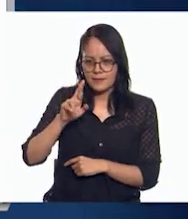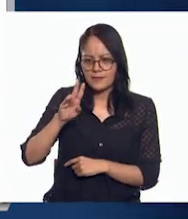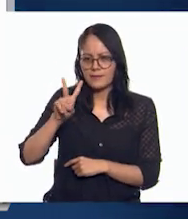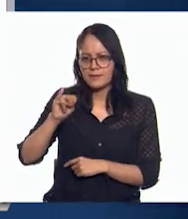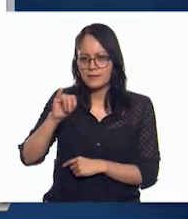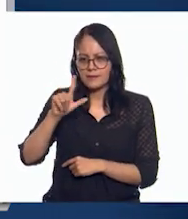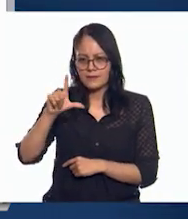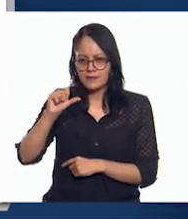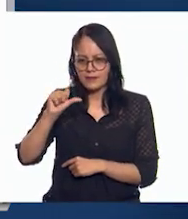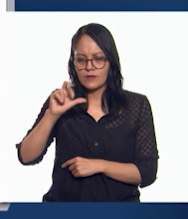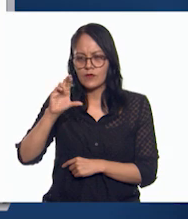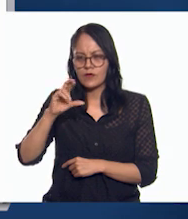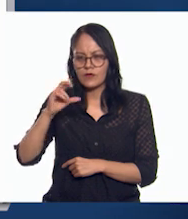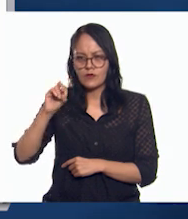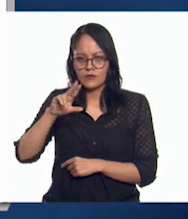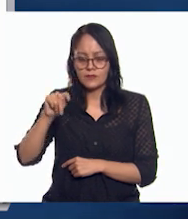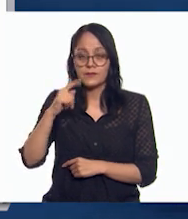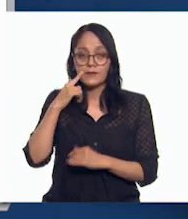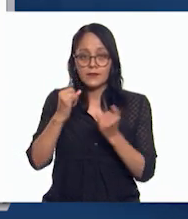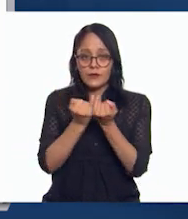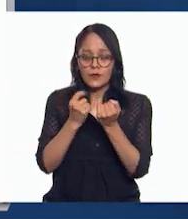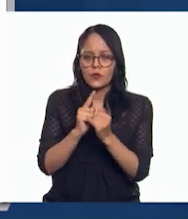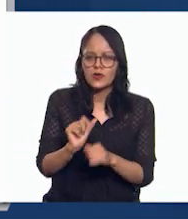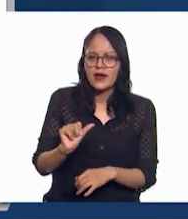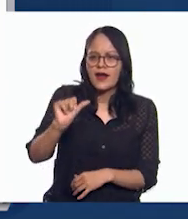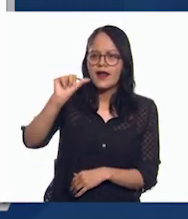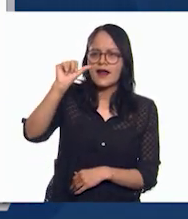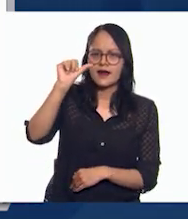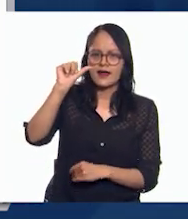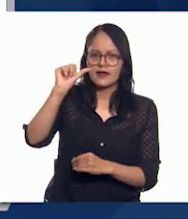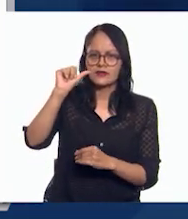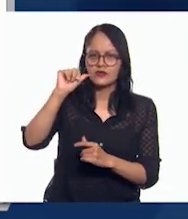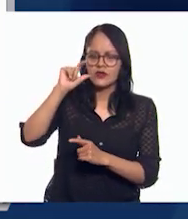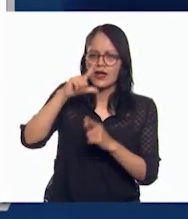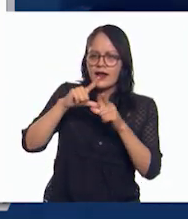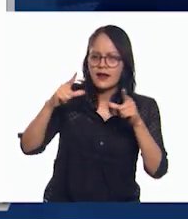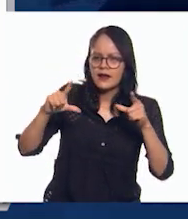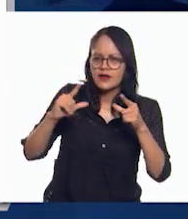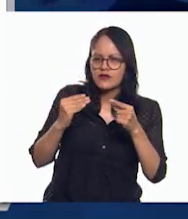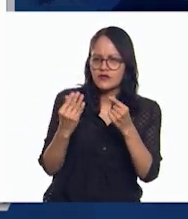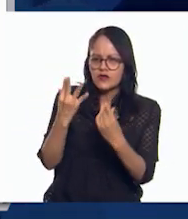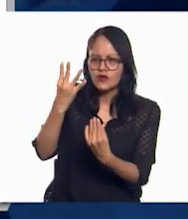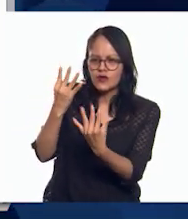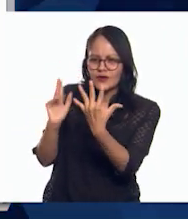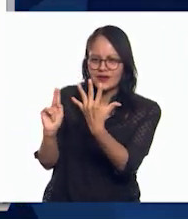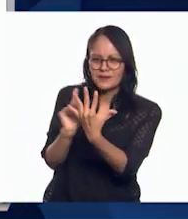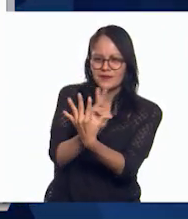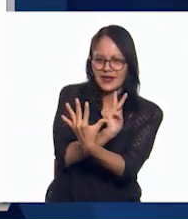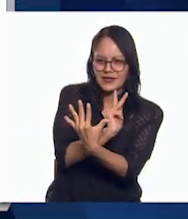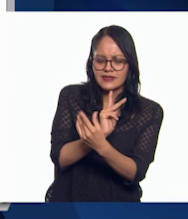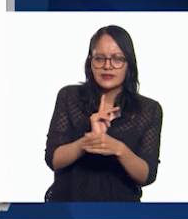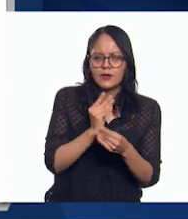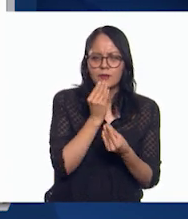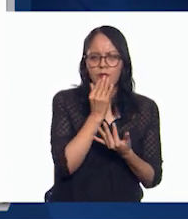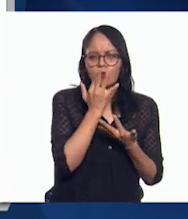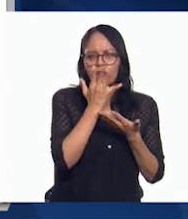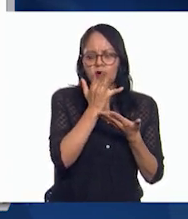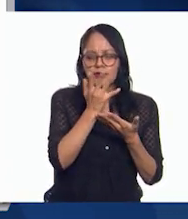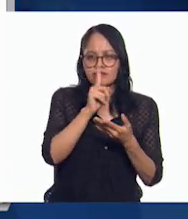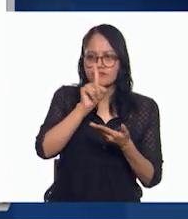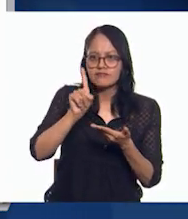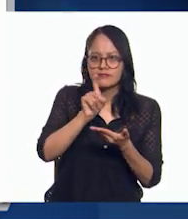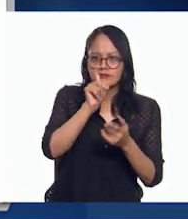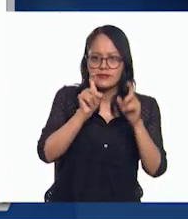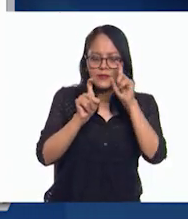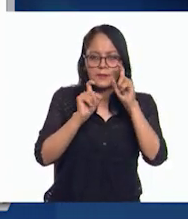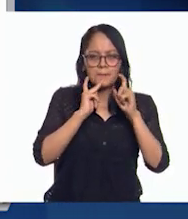alto, lenguaje florido como una roca. Un poema, desconcierto, sin palabras. Sendero